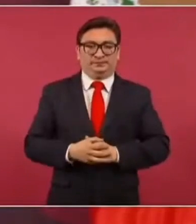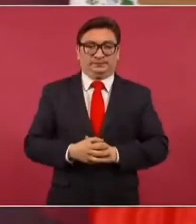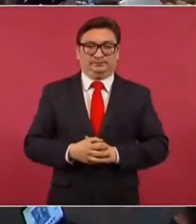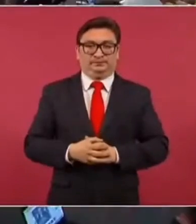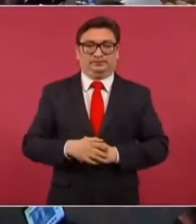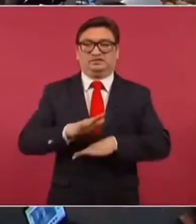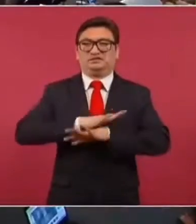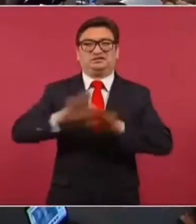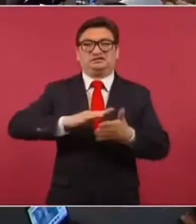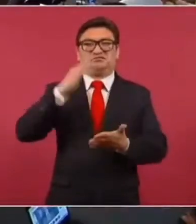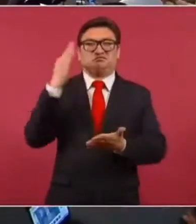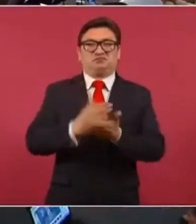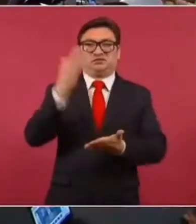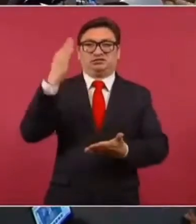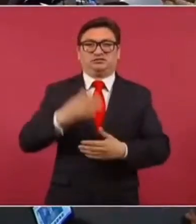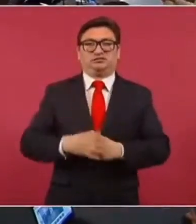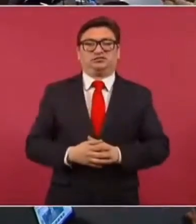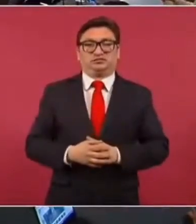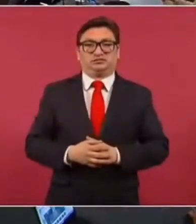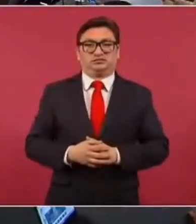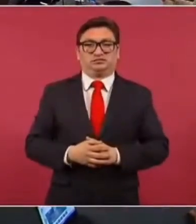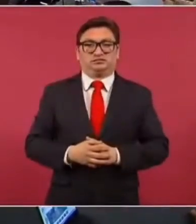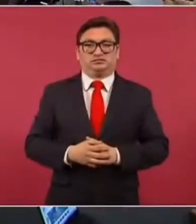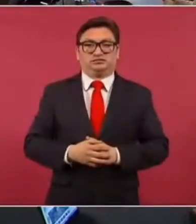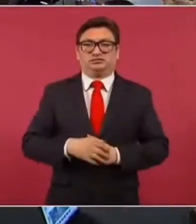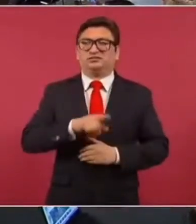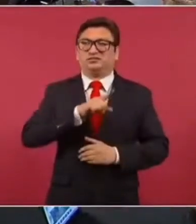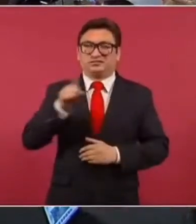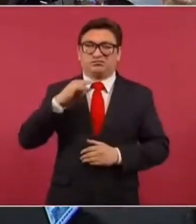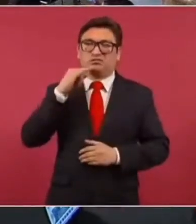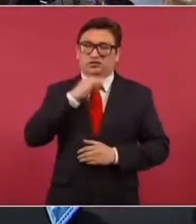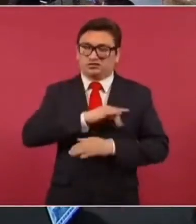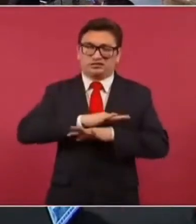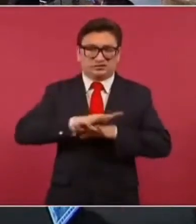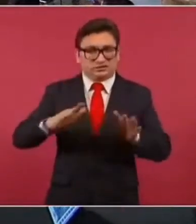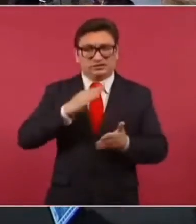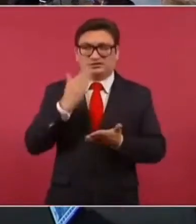Entonces ya basta de hipocresías,